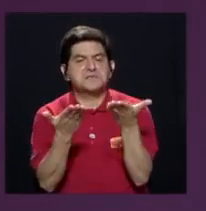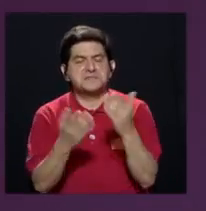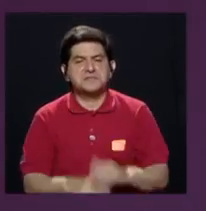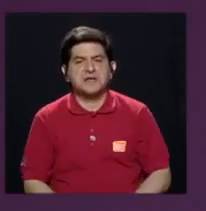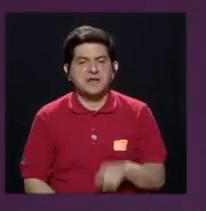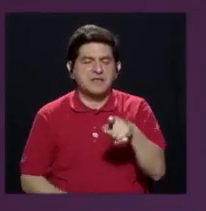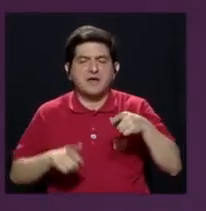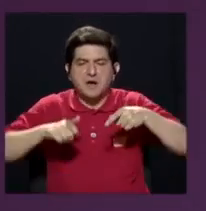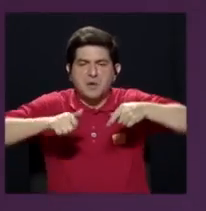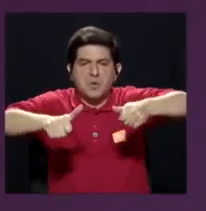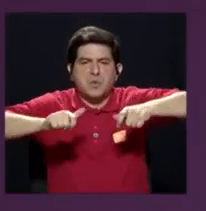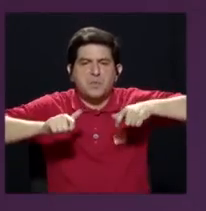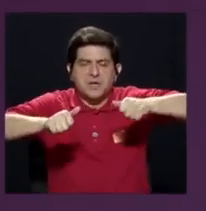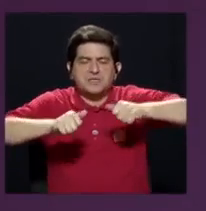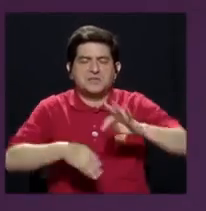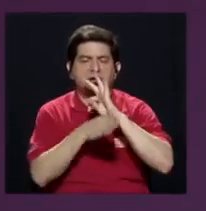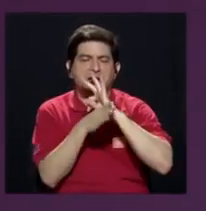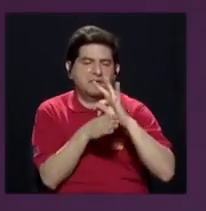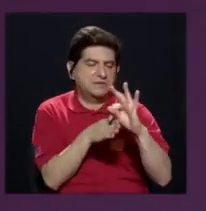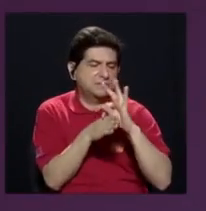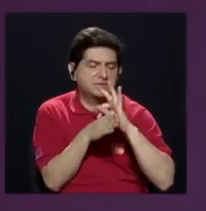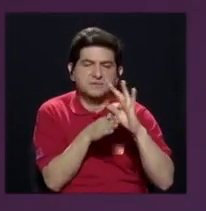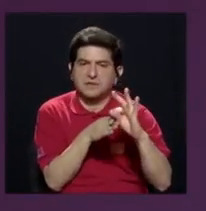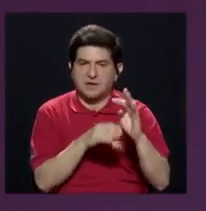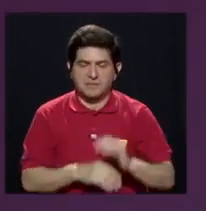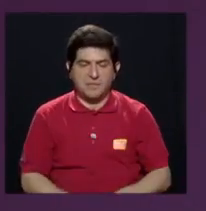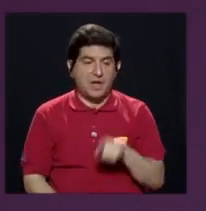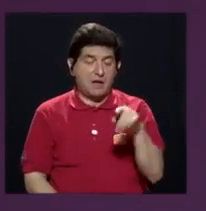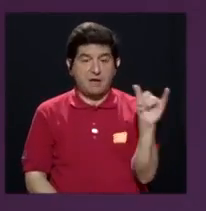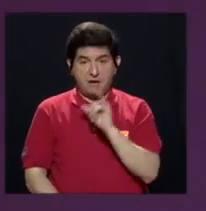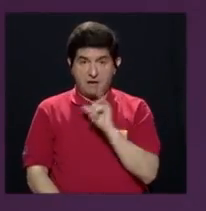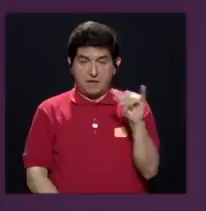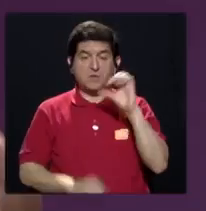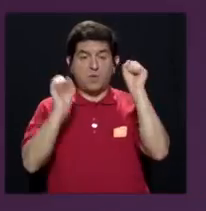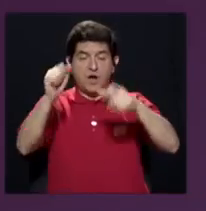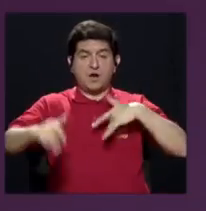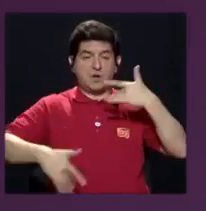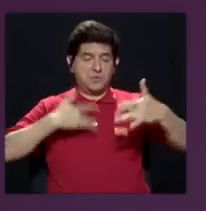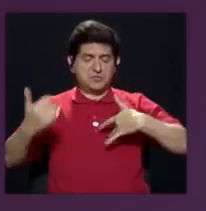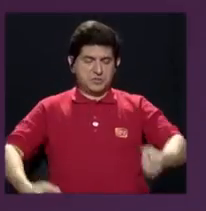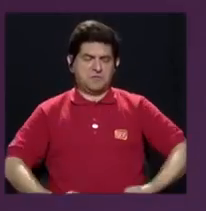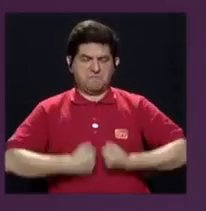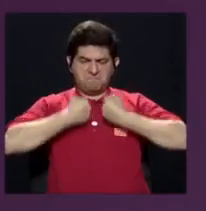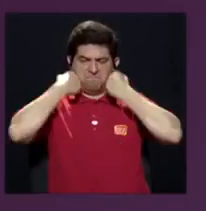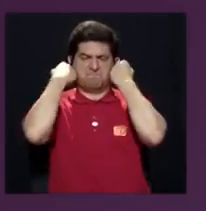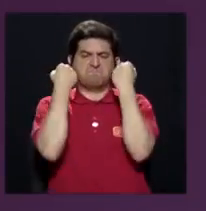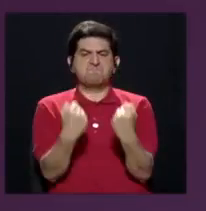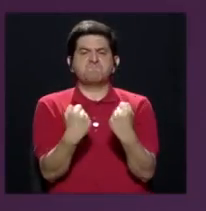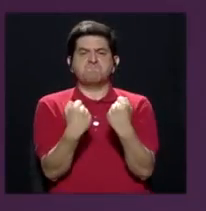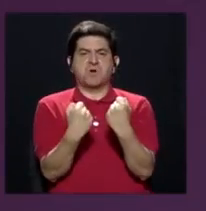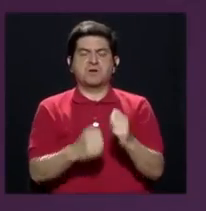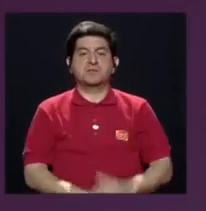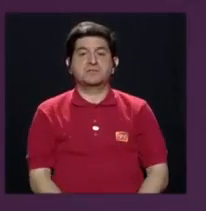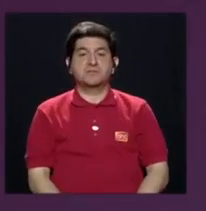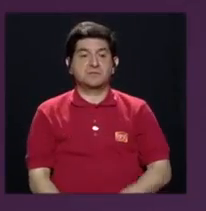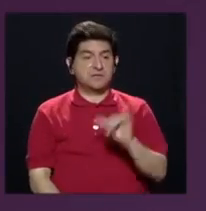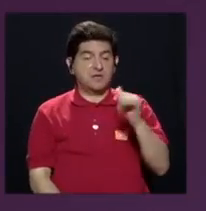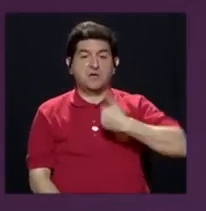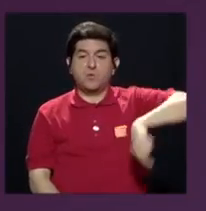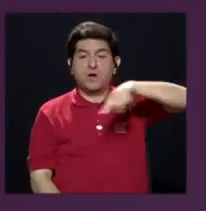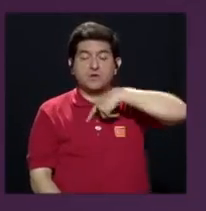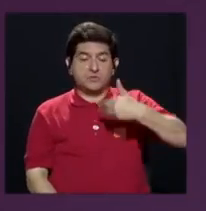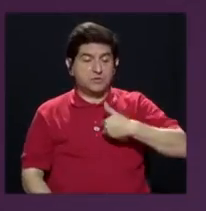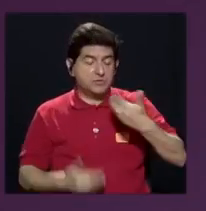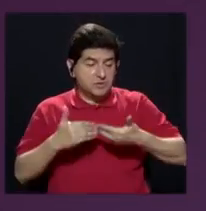masaje su terapia para que ellas también se sientan fortalecidas y para eso también tenemos